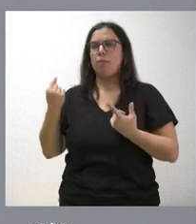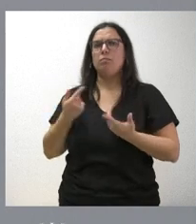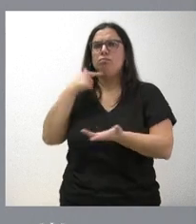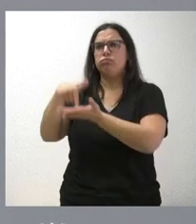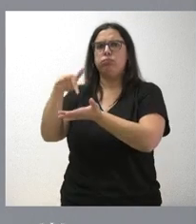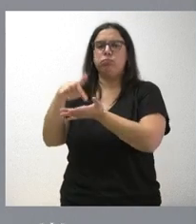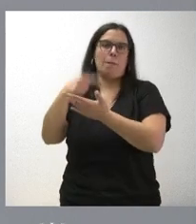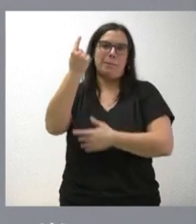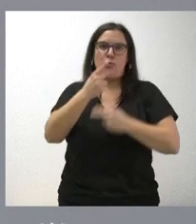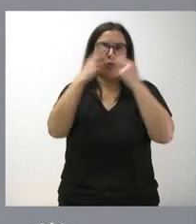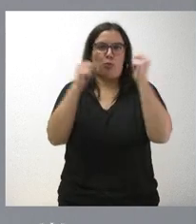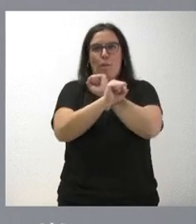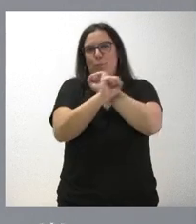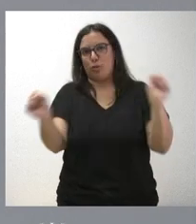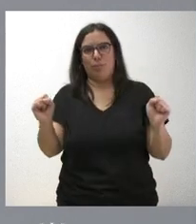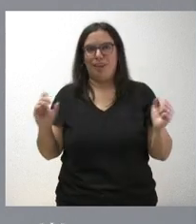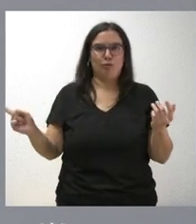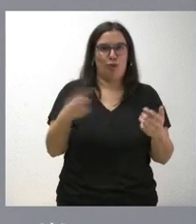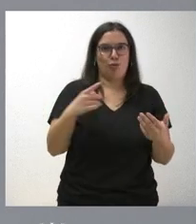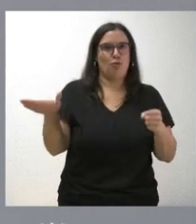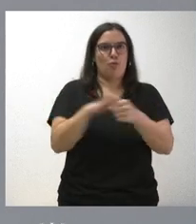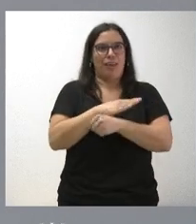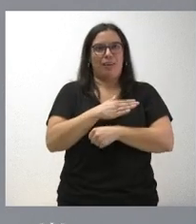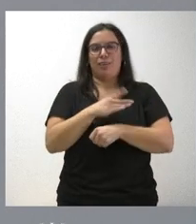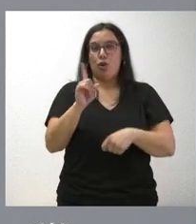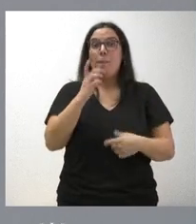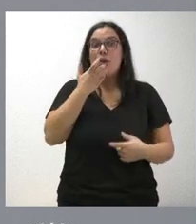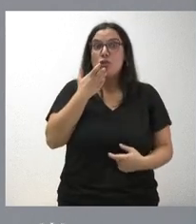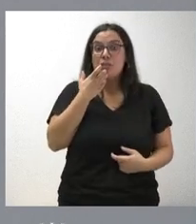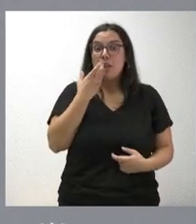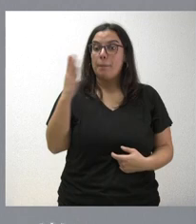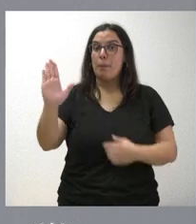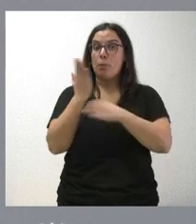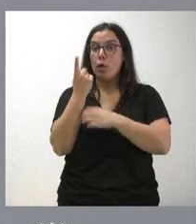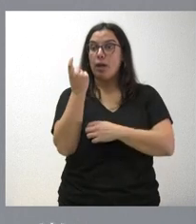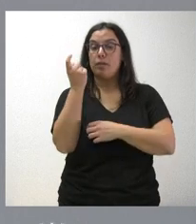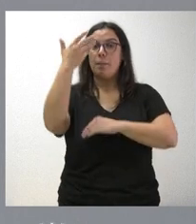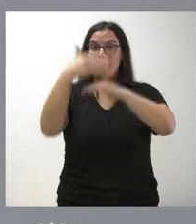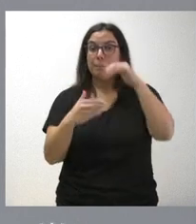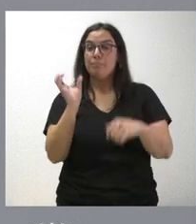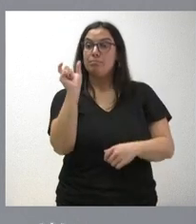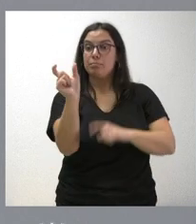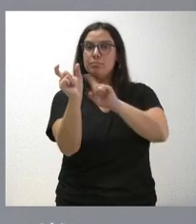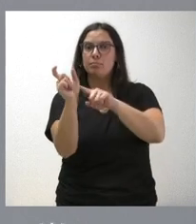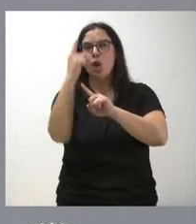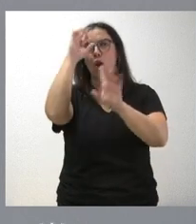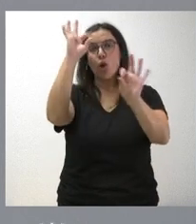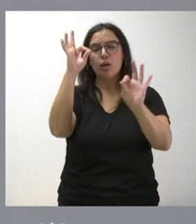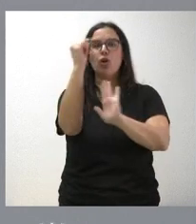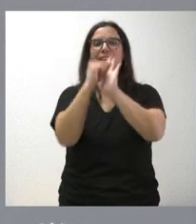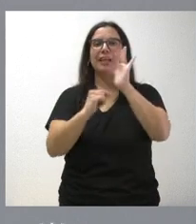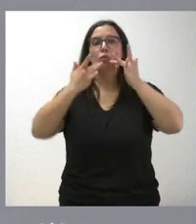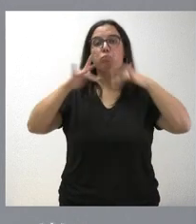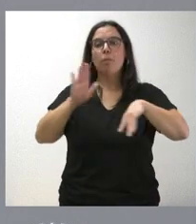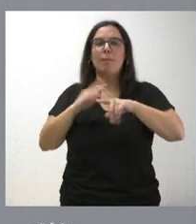esa necesidad pero si decimos una cosa si va a haber una cantidad encima de la mesa Lo justo es que se distribuya con criterios objetivos yo creo